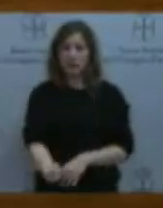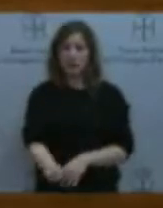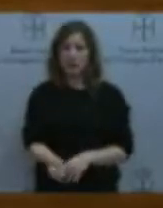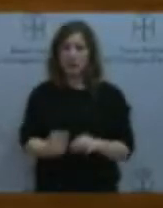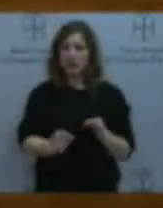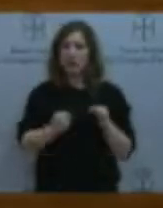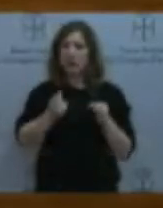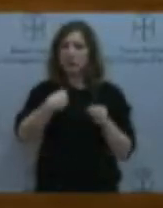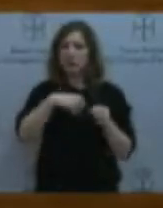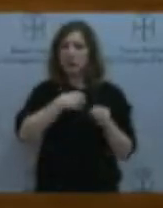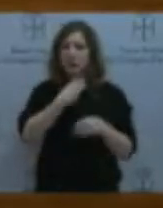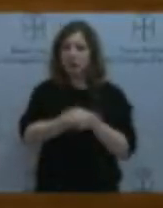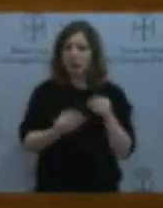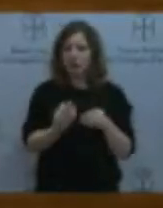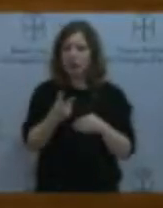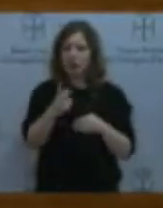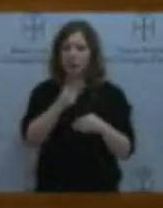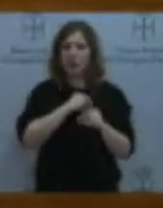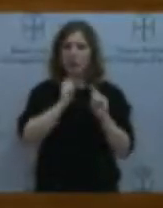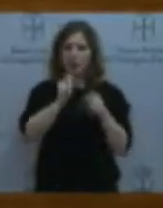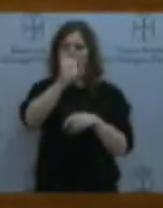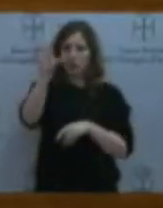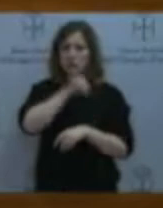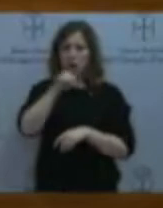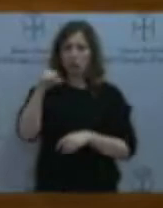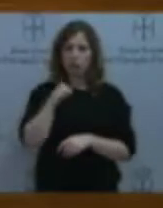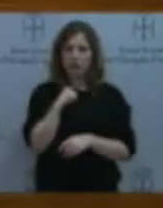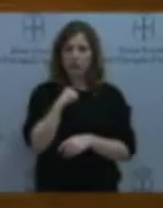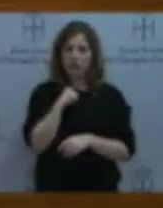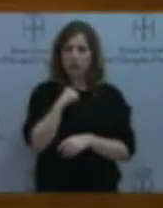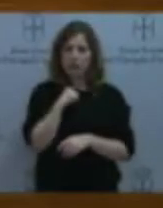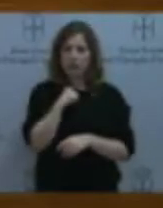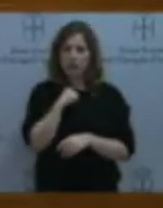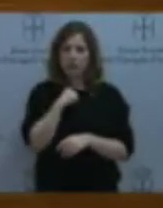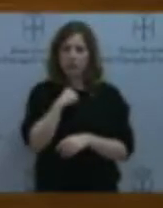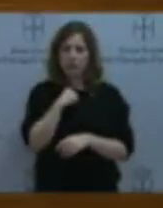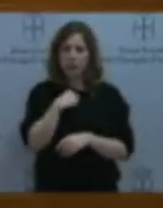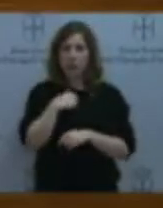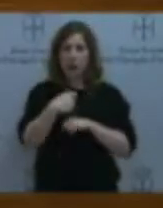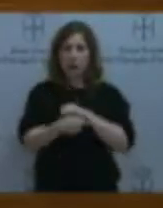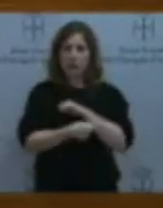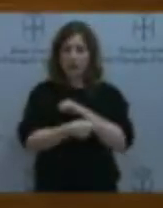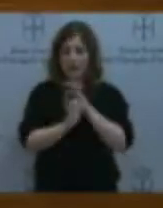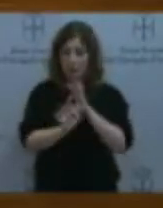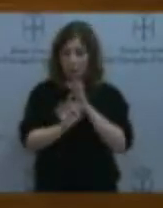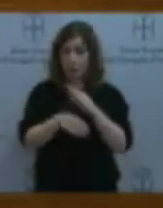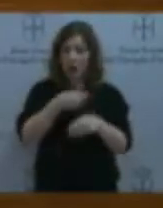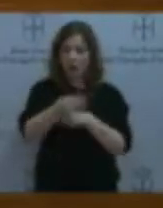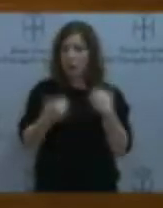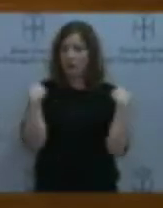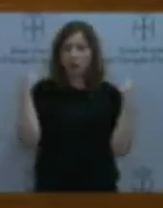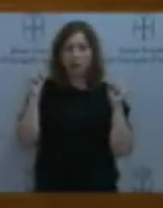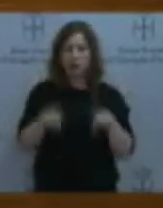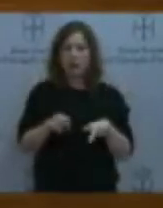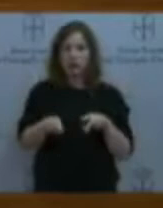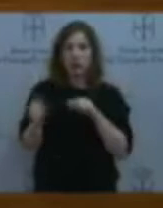no puede hacerse es premiar a aquellas comunidades autónomas que hayan echado mano de mecanismos como el FLA de manera irresponsable. Eso está sin